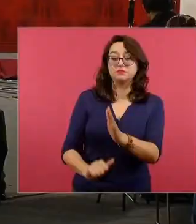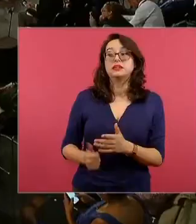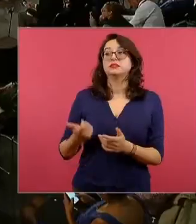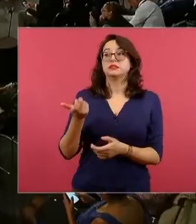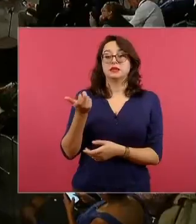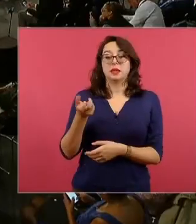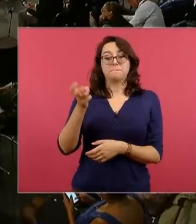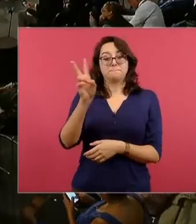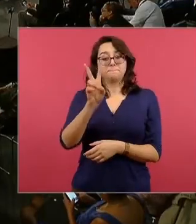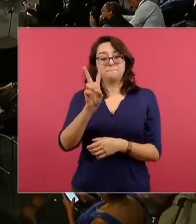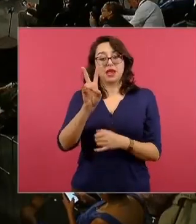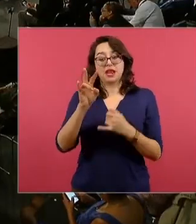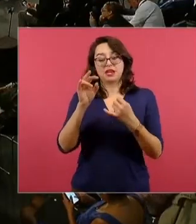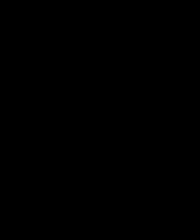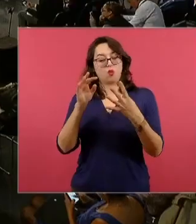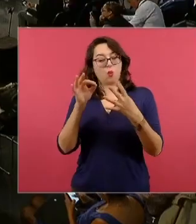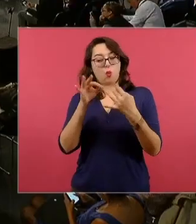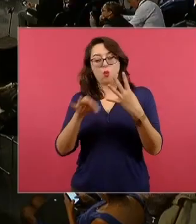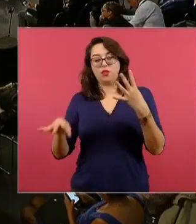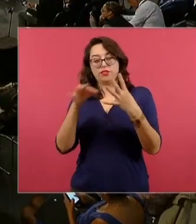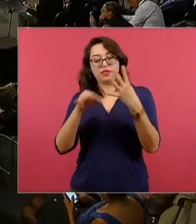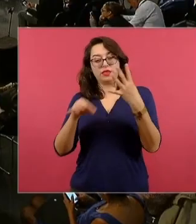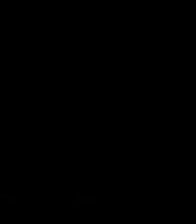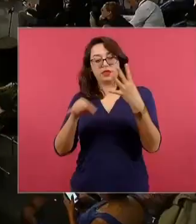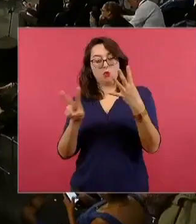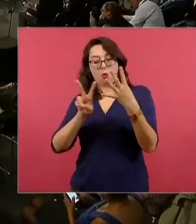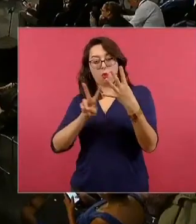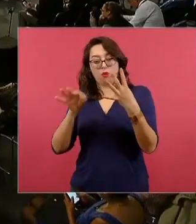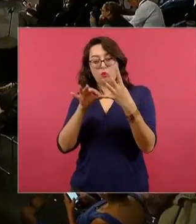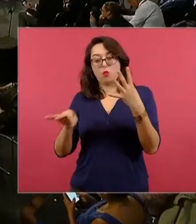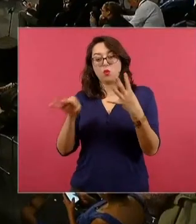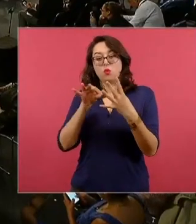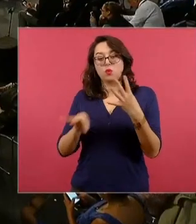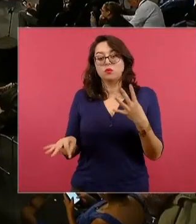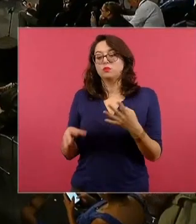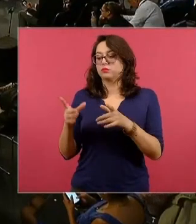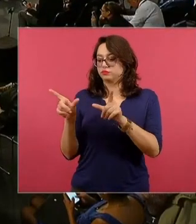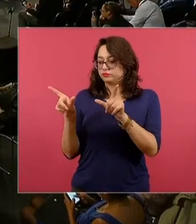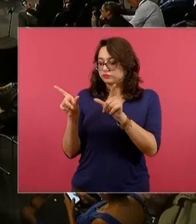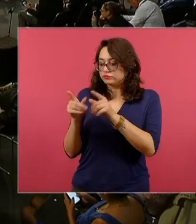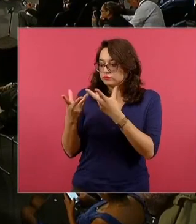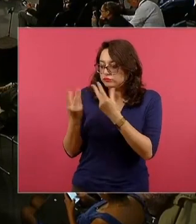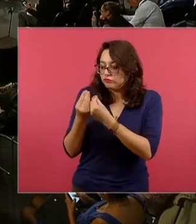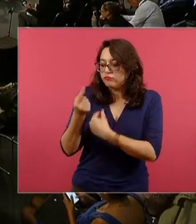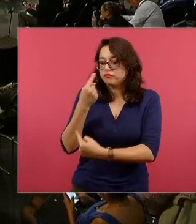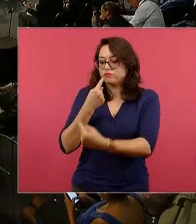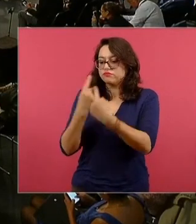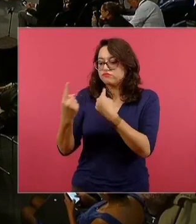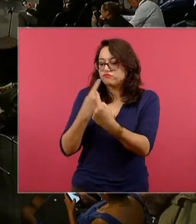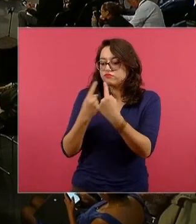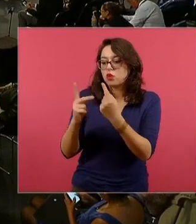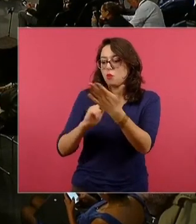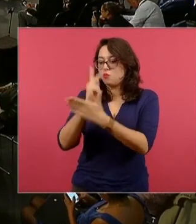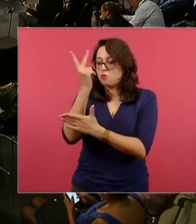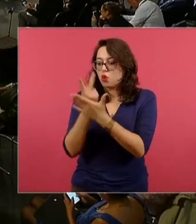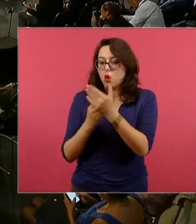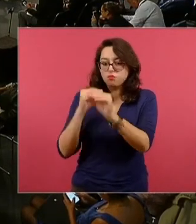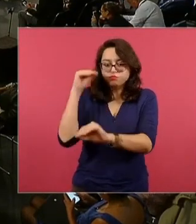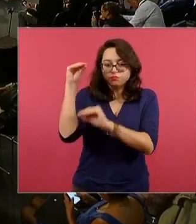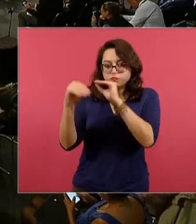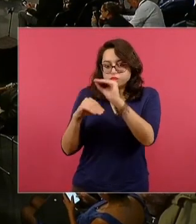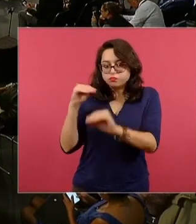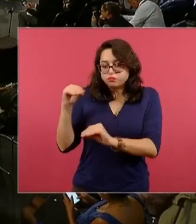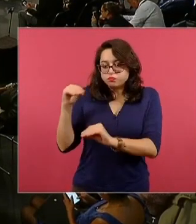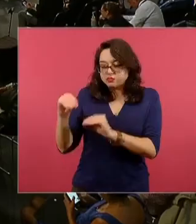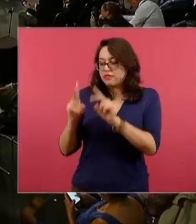consejos técnicos escolares, han trabajado los programas sintéticos. Los programas sintéticos han sido